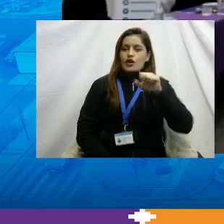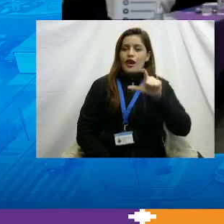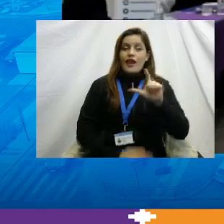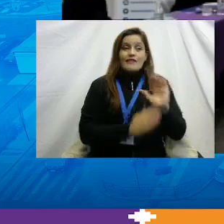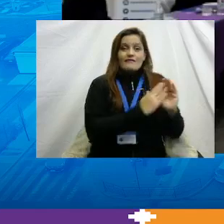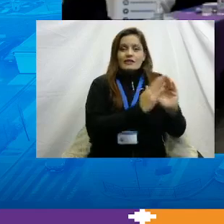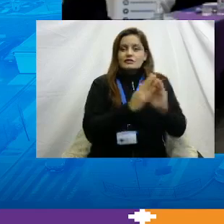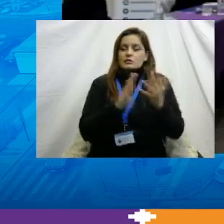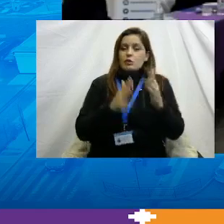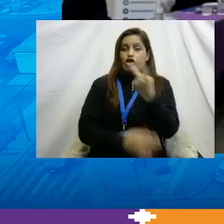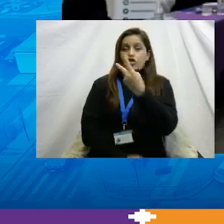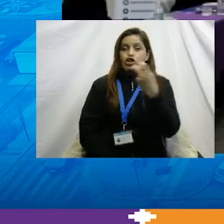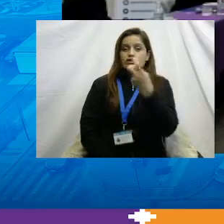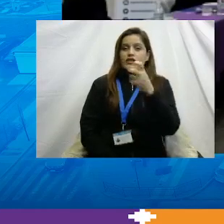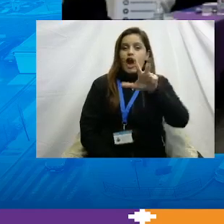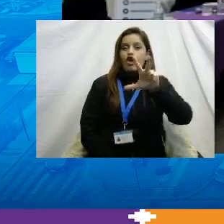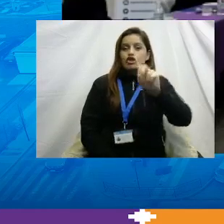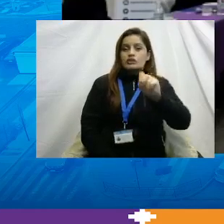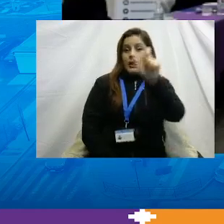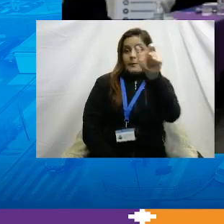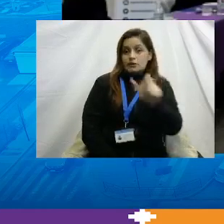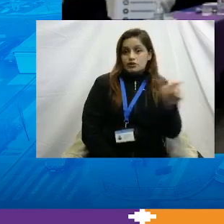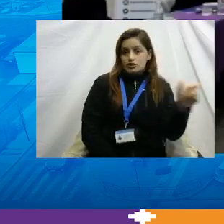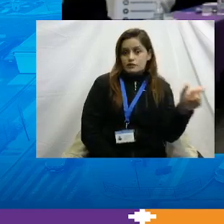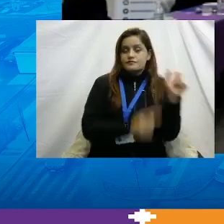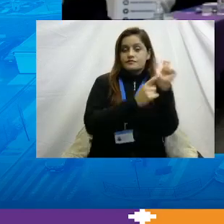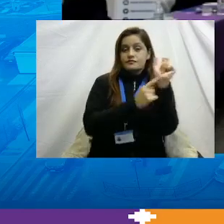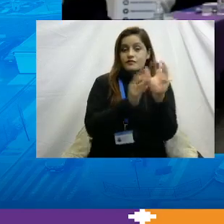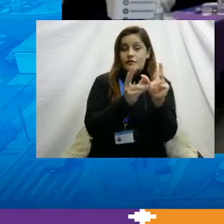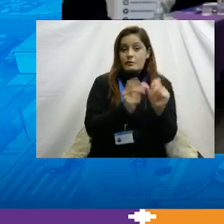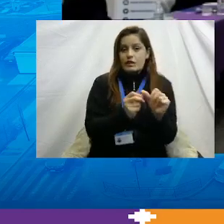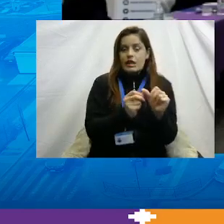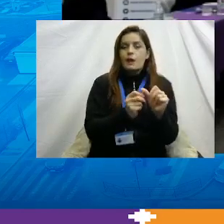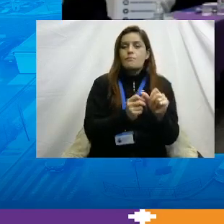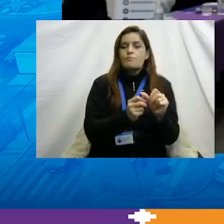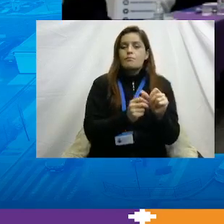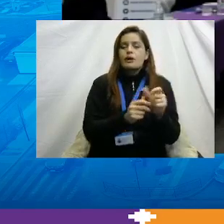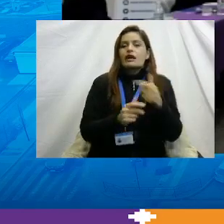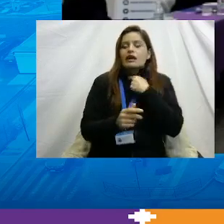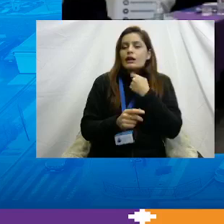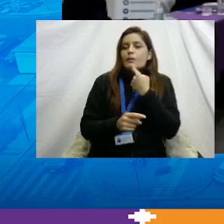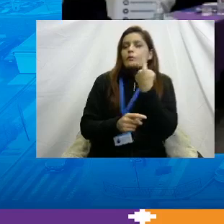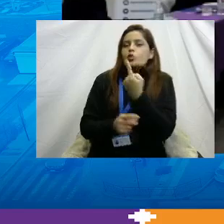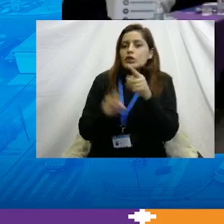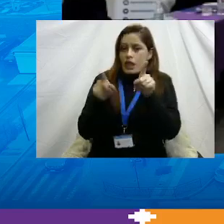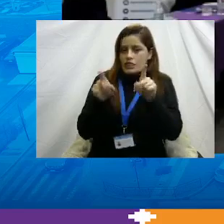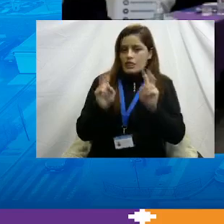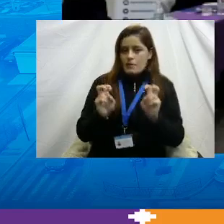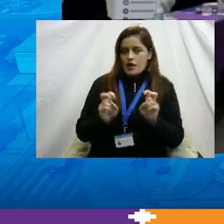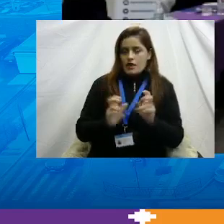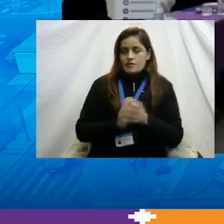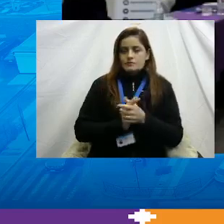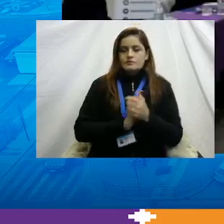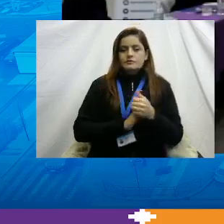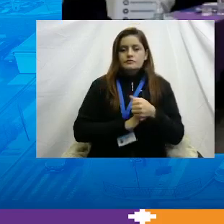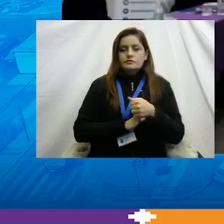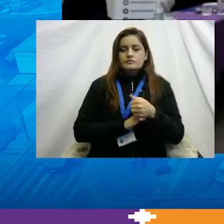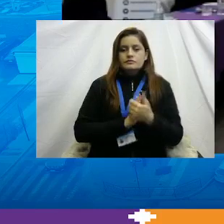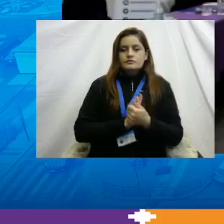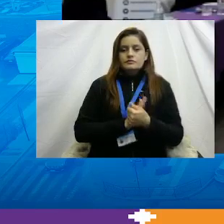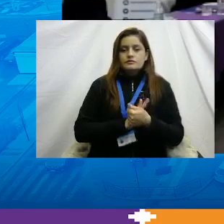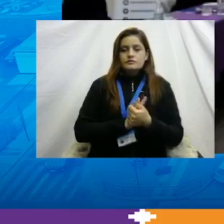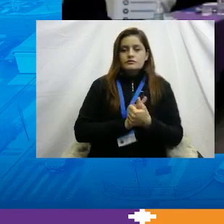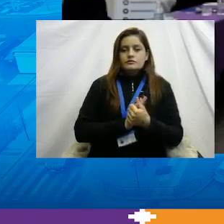son 280 familias que nos están pidiendo en este momento poder referirnos al tema. Eso, alcaldesa.